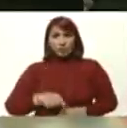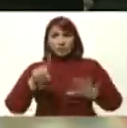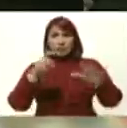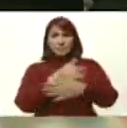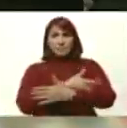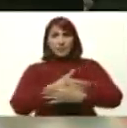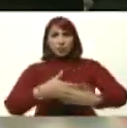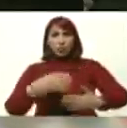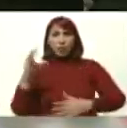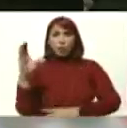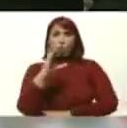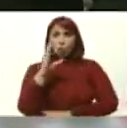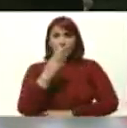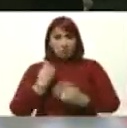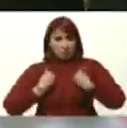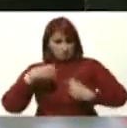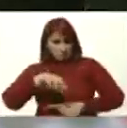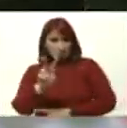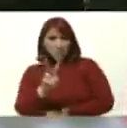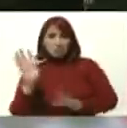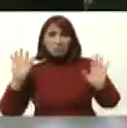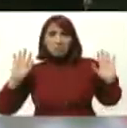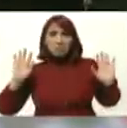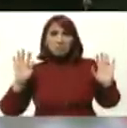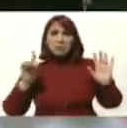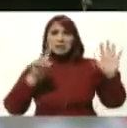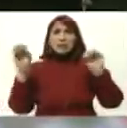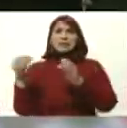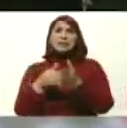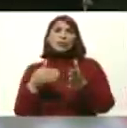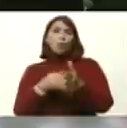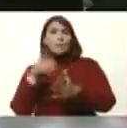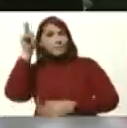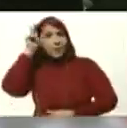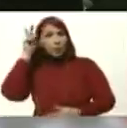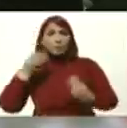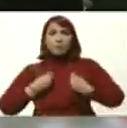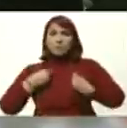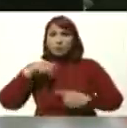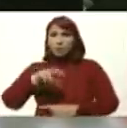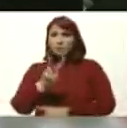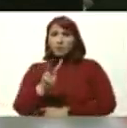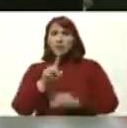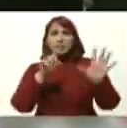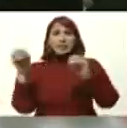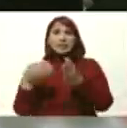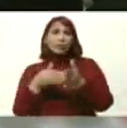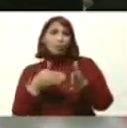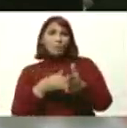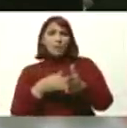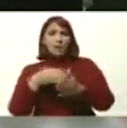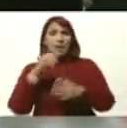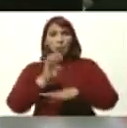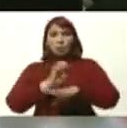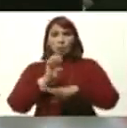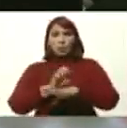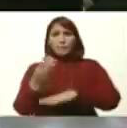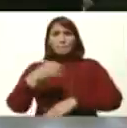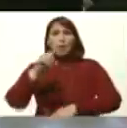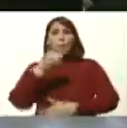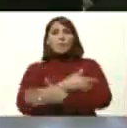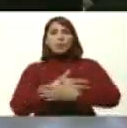de colombianos, aquí tenemos a 600.000 peruanos, 600.000 ecuatorianos, más de 1 millón de